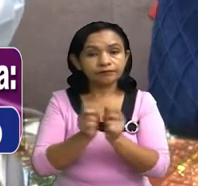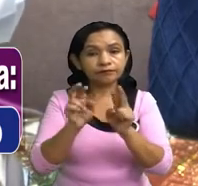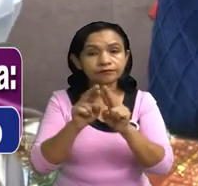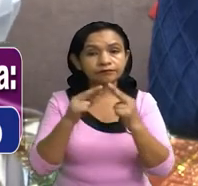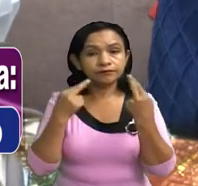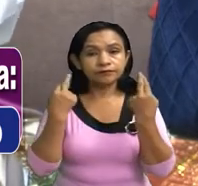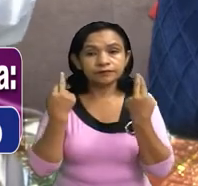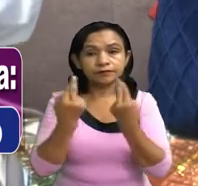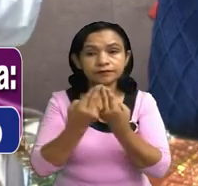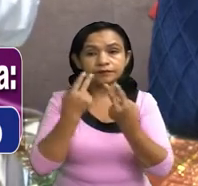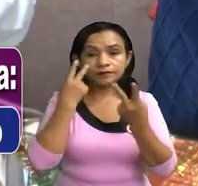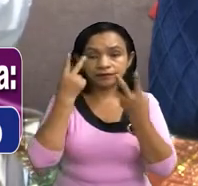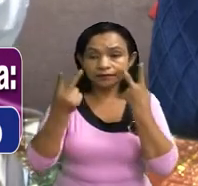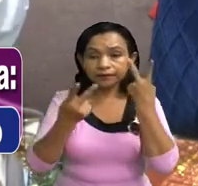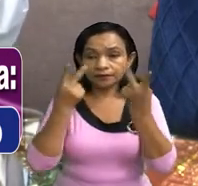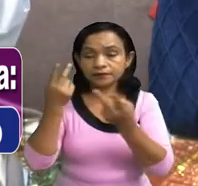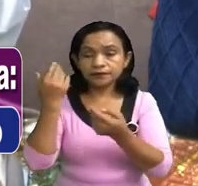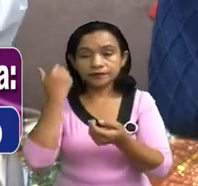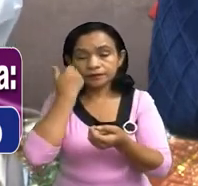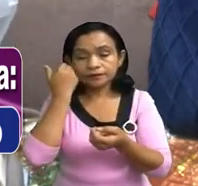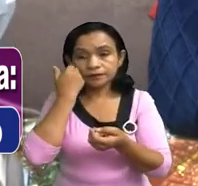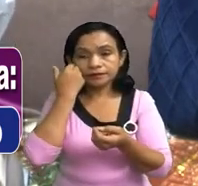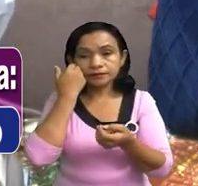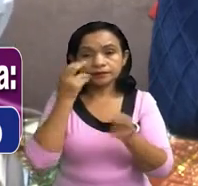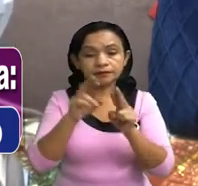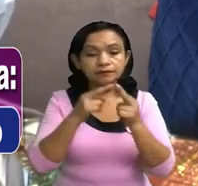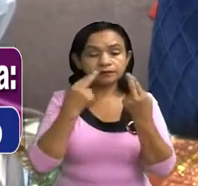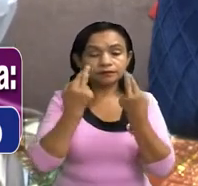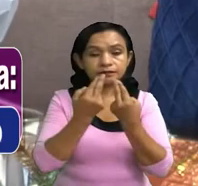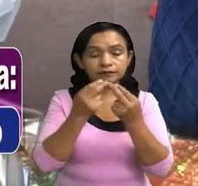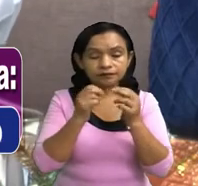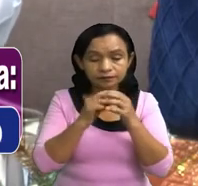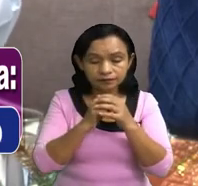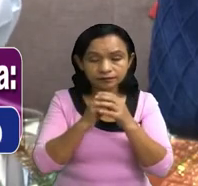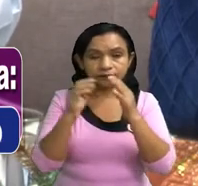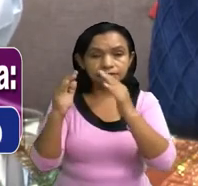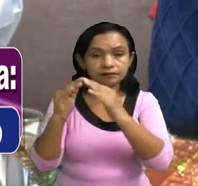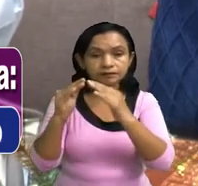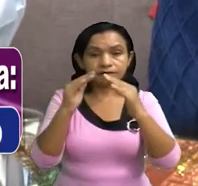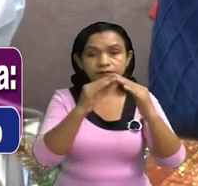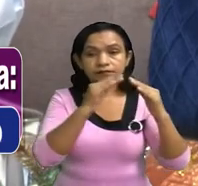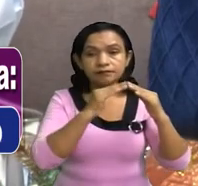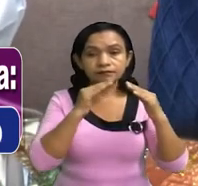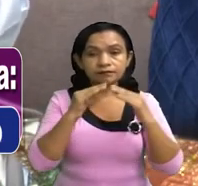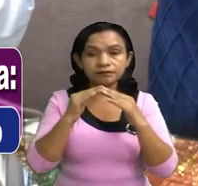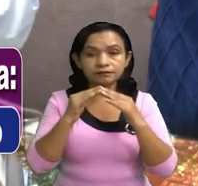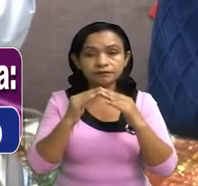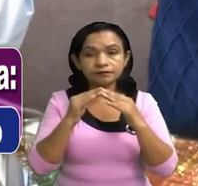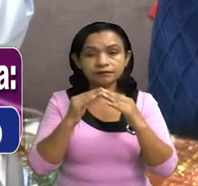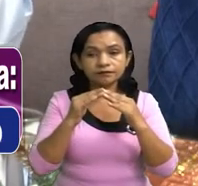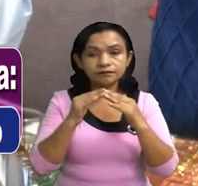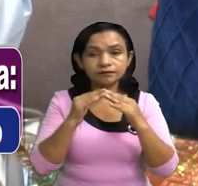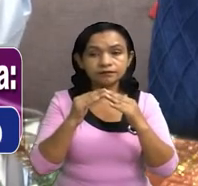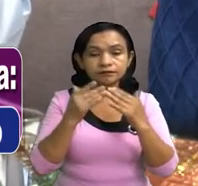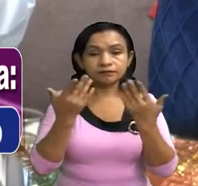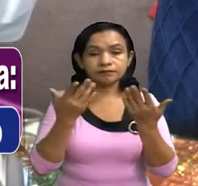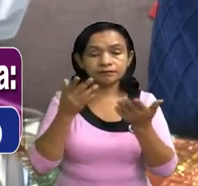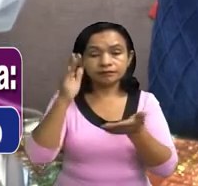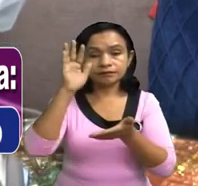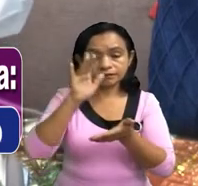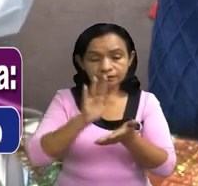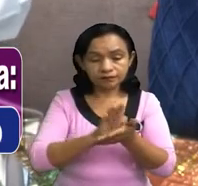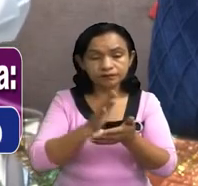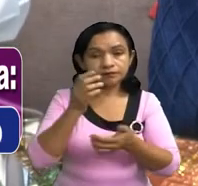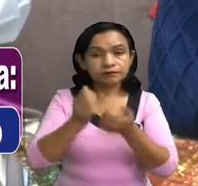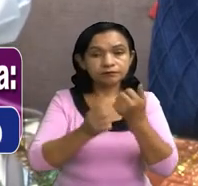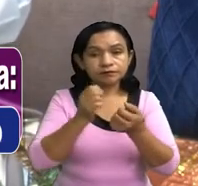reunimos para ir a visitar a los enfermos, nos reunimos para orar en la casa de las personas que están teniendo problemas de espiritualidad.